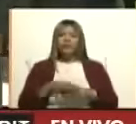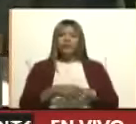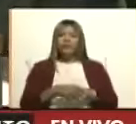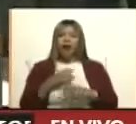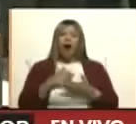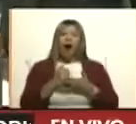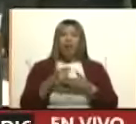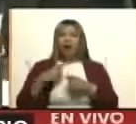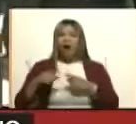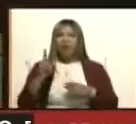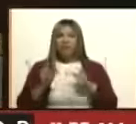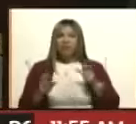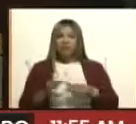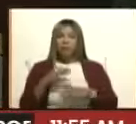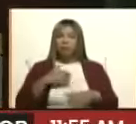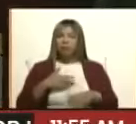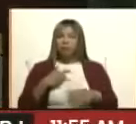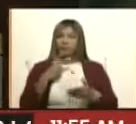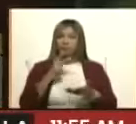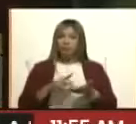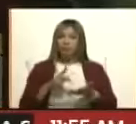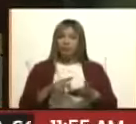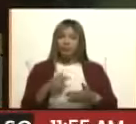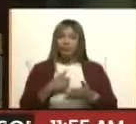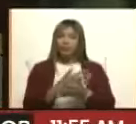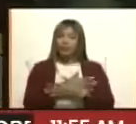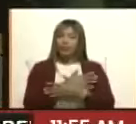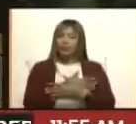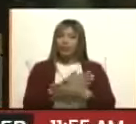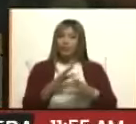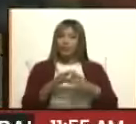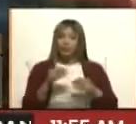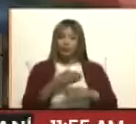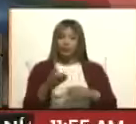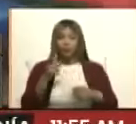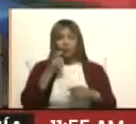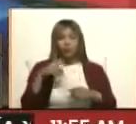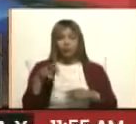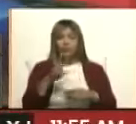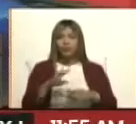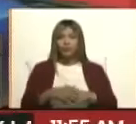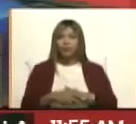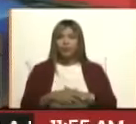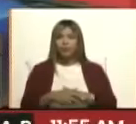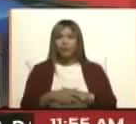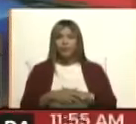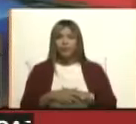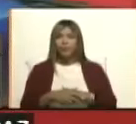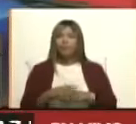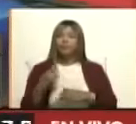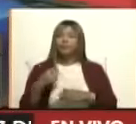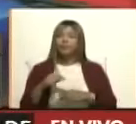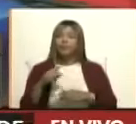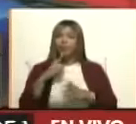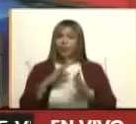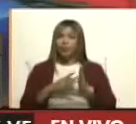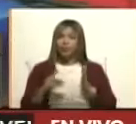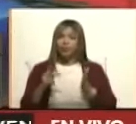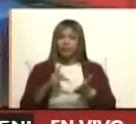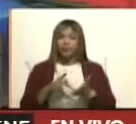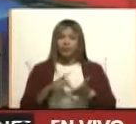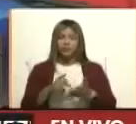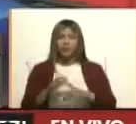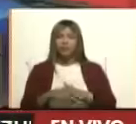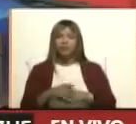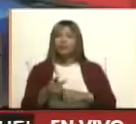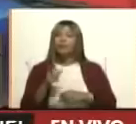de ayudar a otras personas para que participen. Felicitaciones a todo el pueblo venezolano que tiene ese derecho de participar